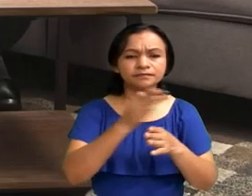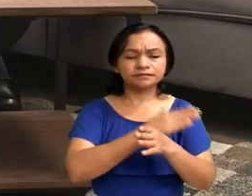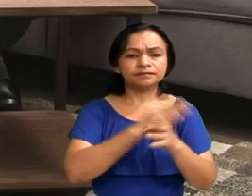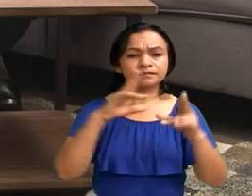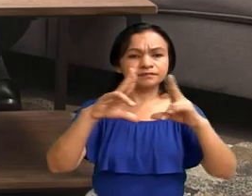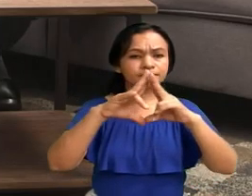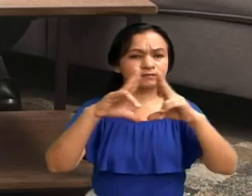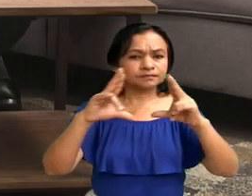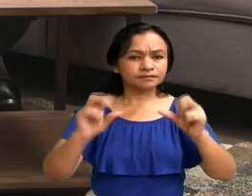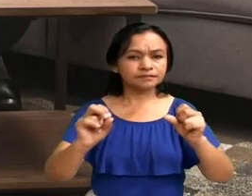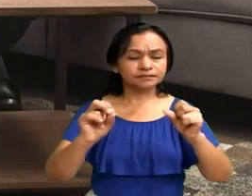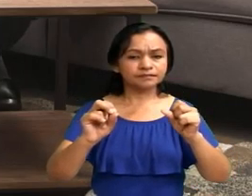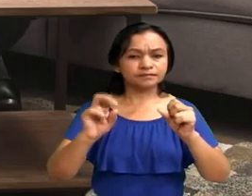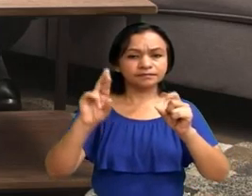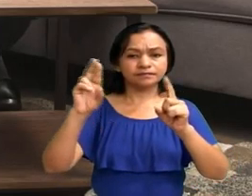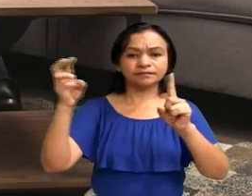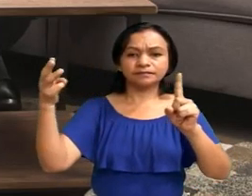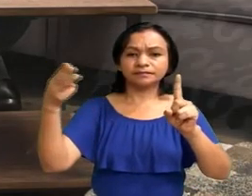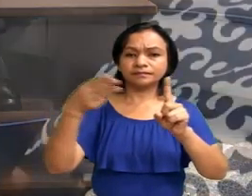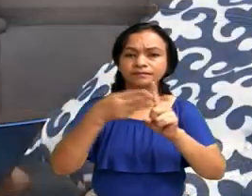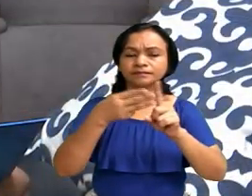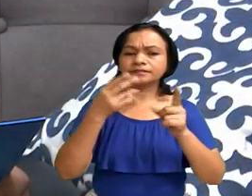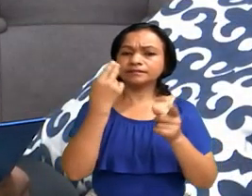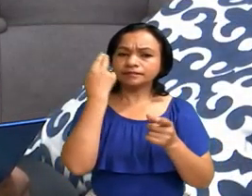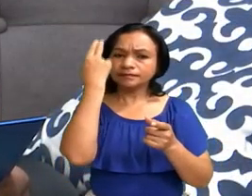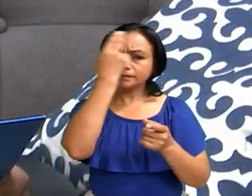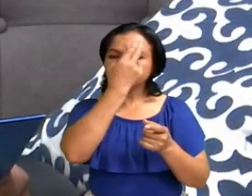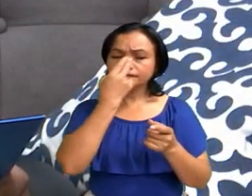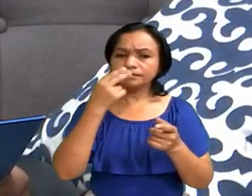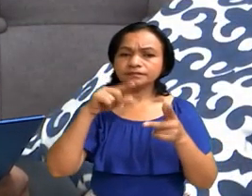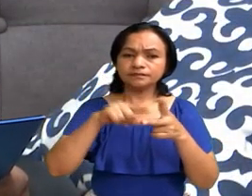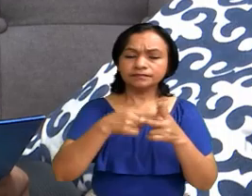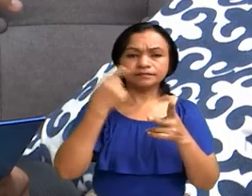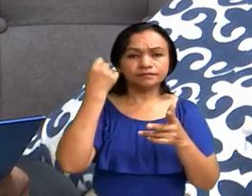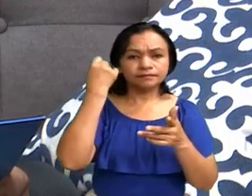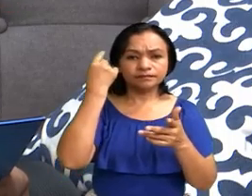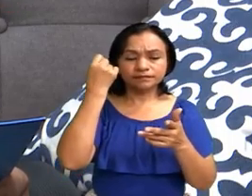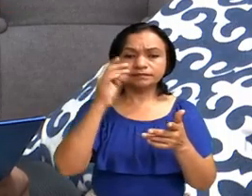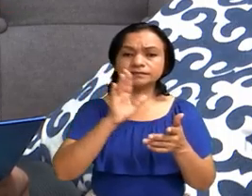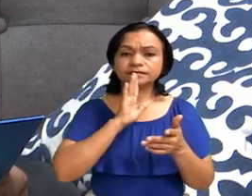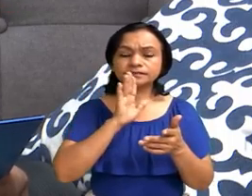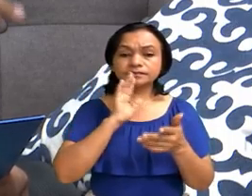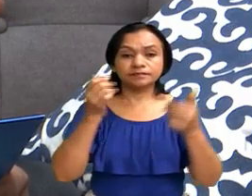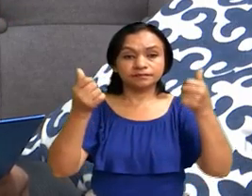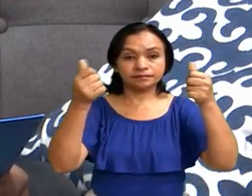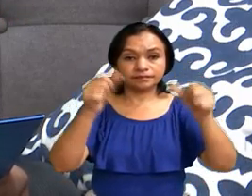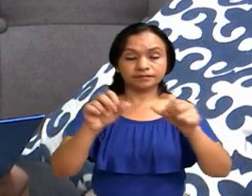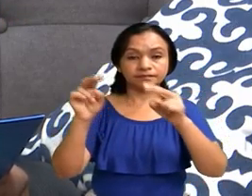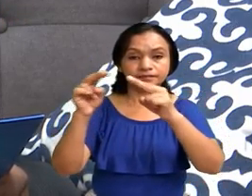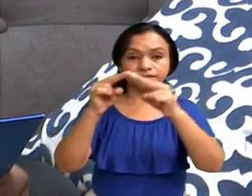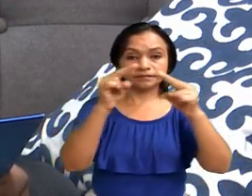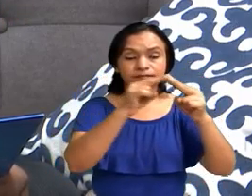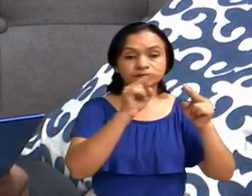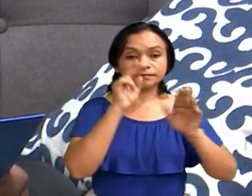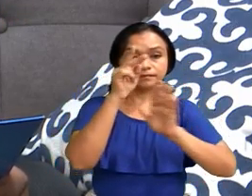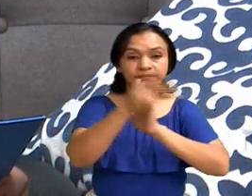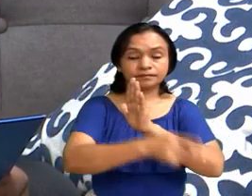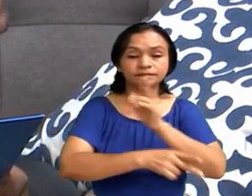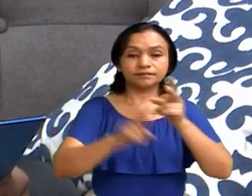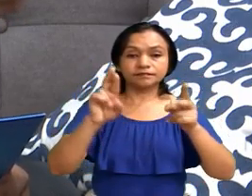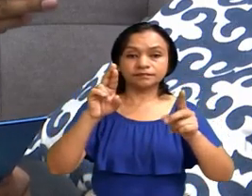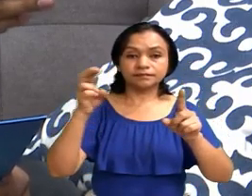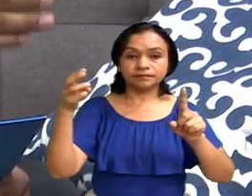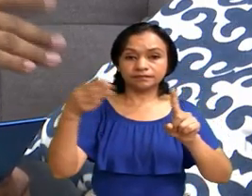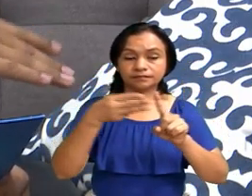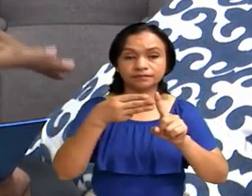país frente a la región centroamericana, pero ahora le pregunto, a partir de ese entendimiento que se establece y la vinculación con los países de la región,